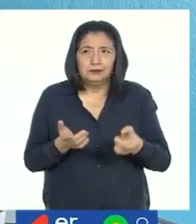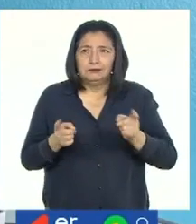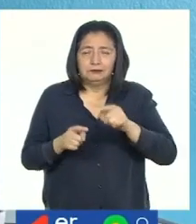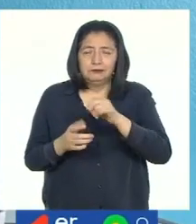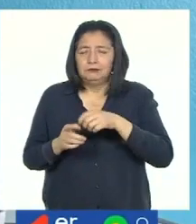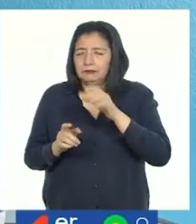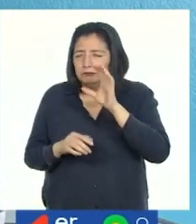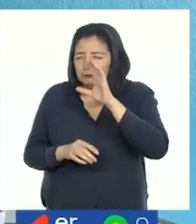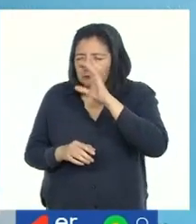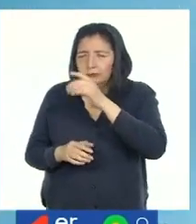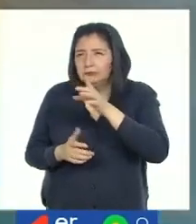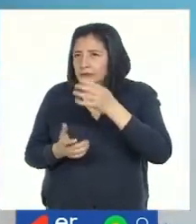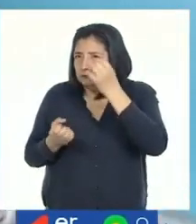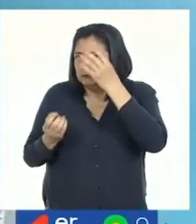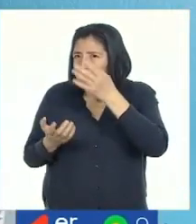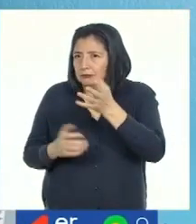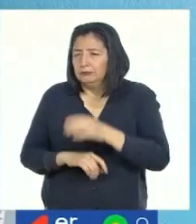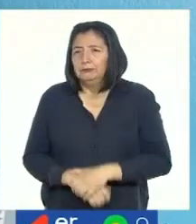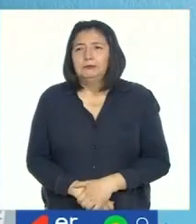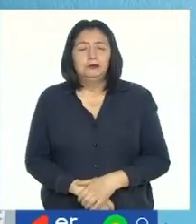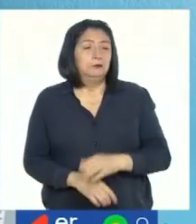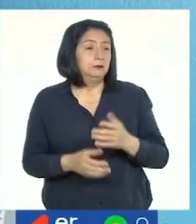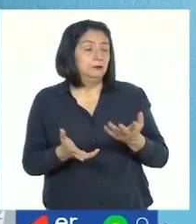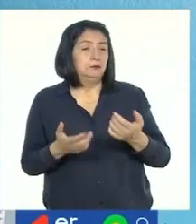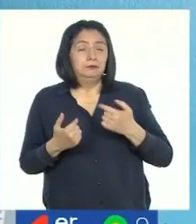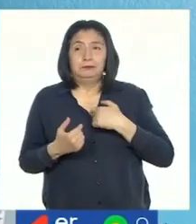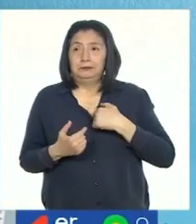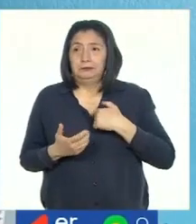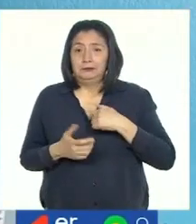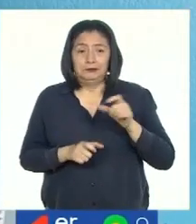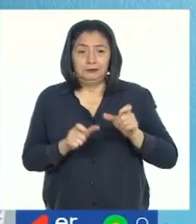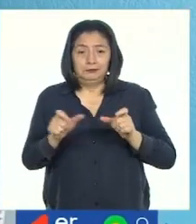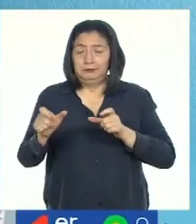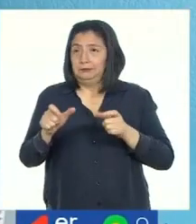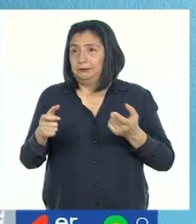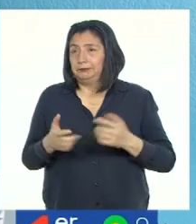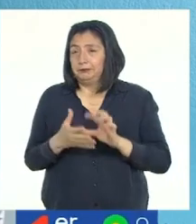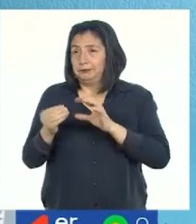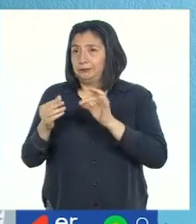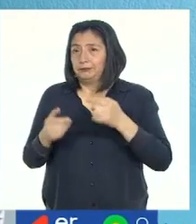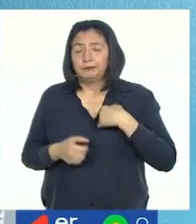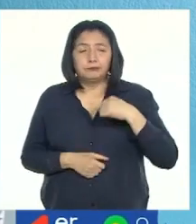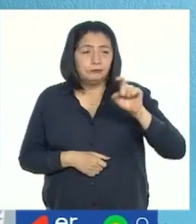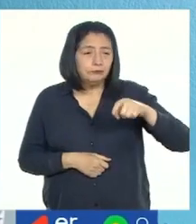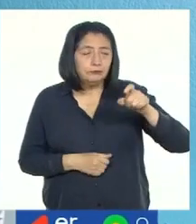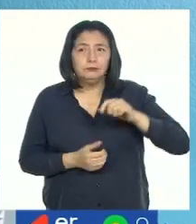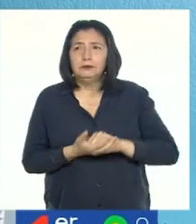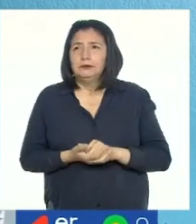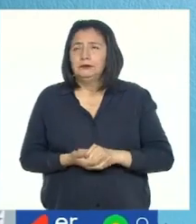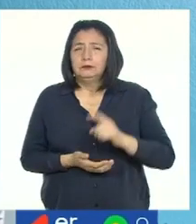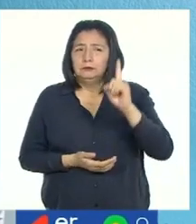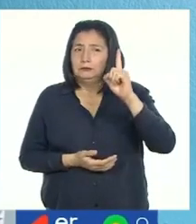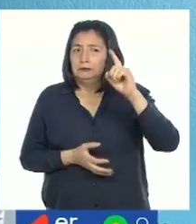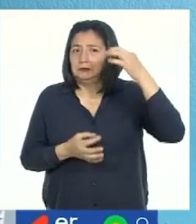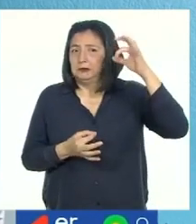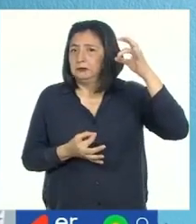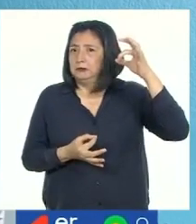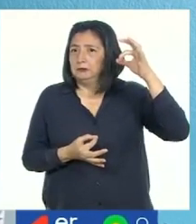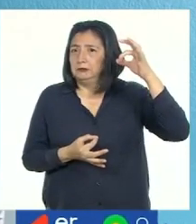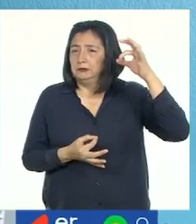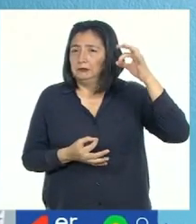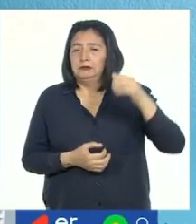sus descubrimientos. Para ser mis personajes, necesito una hoja,